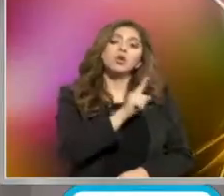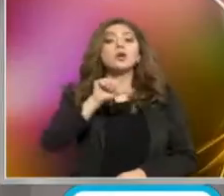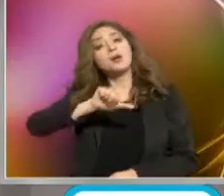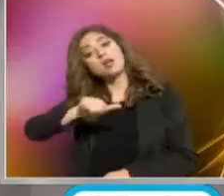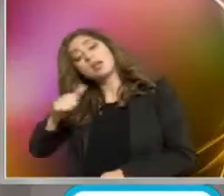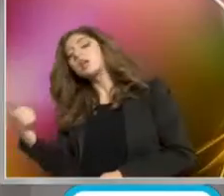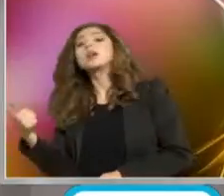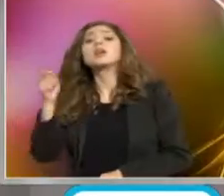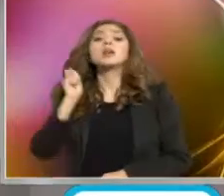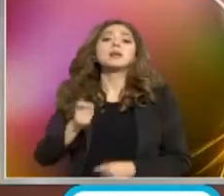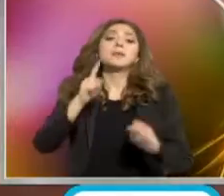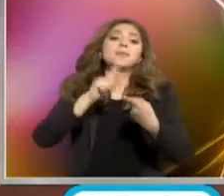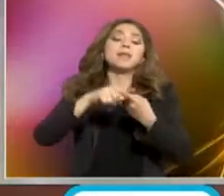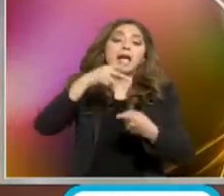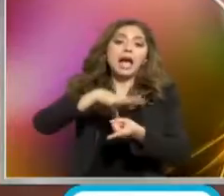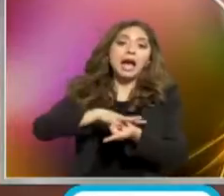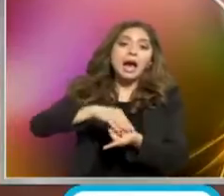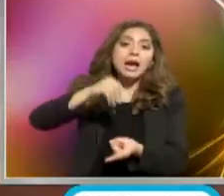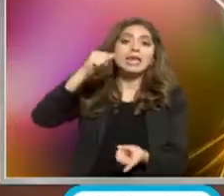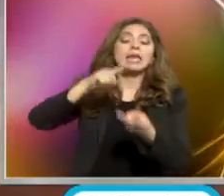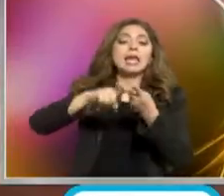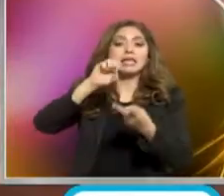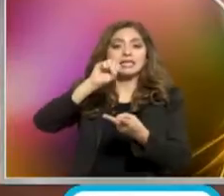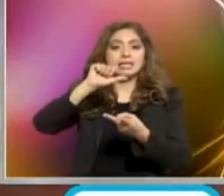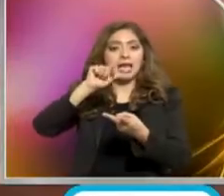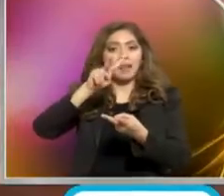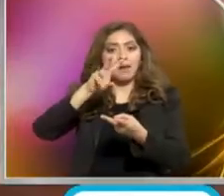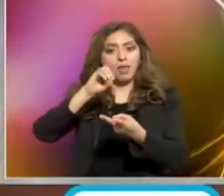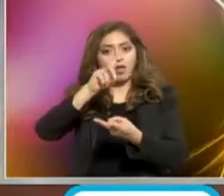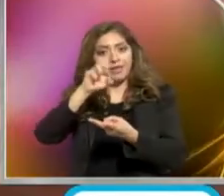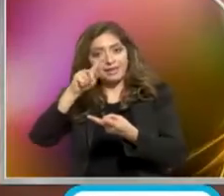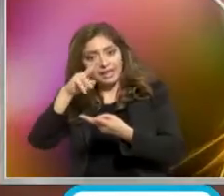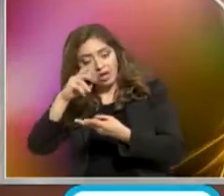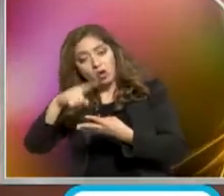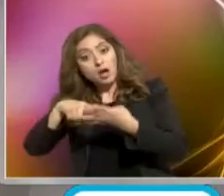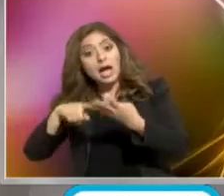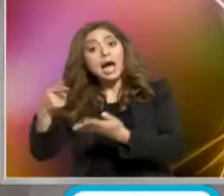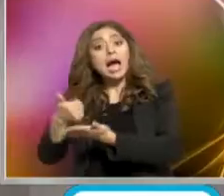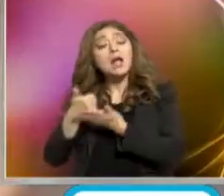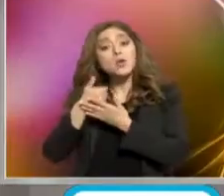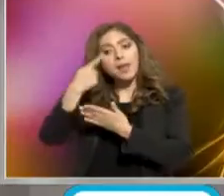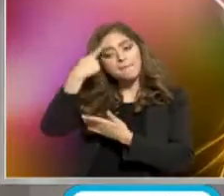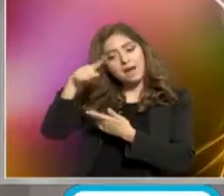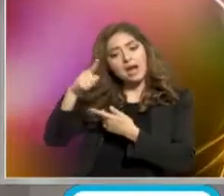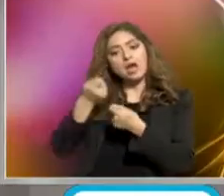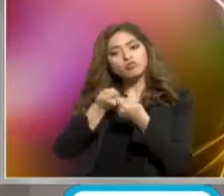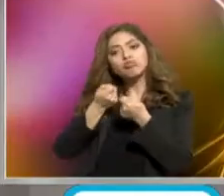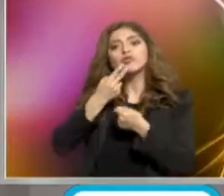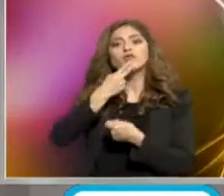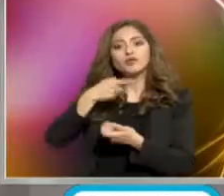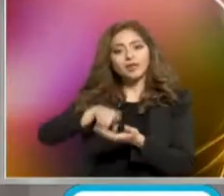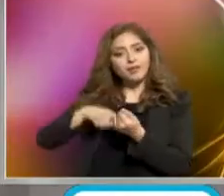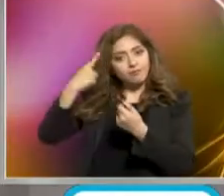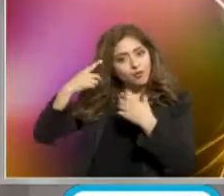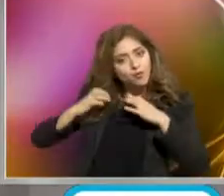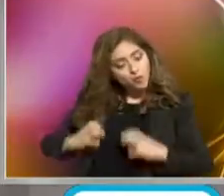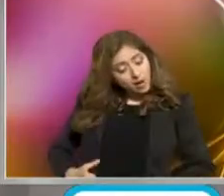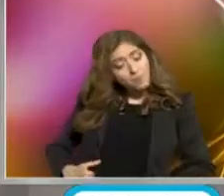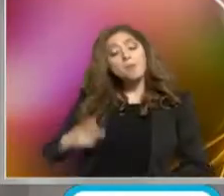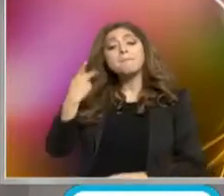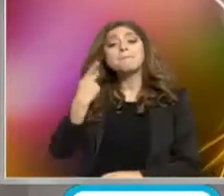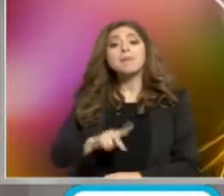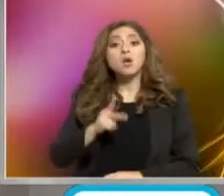arroz integral, salvado de trigo, estos también nos van a ayudar a regular la glucosa en sangre, no en exceso, pero sí